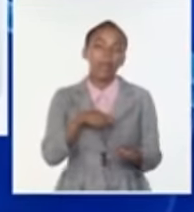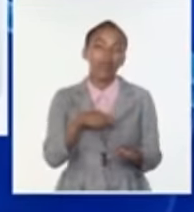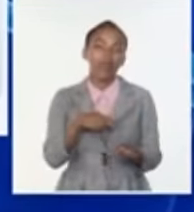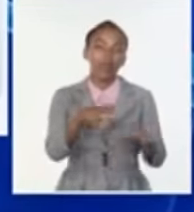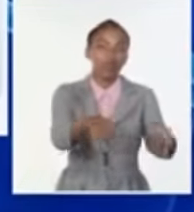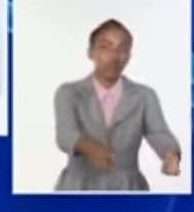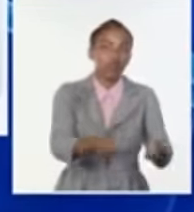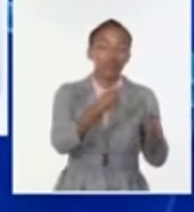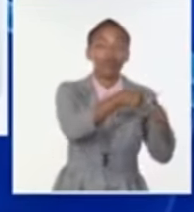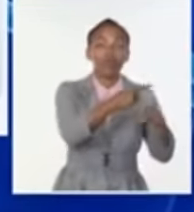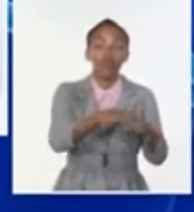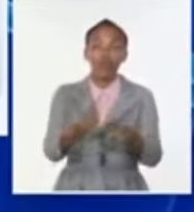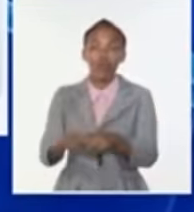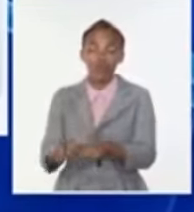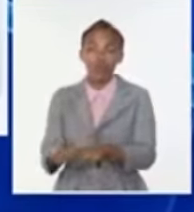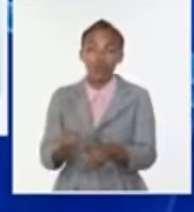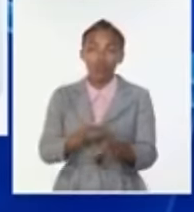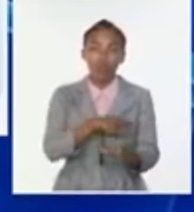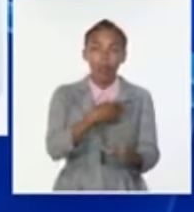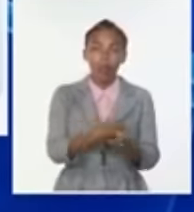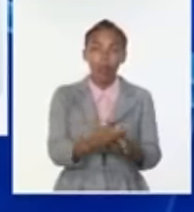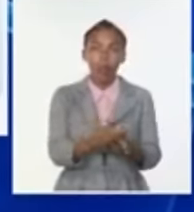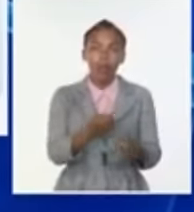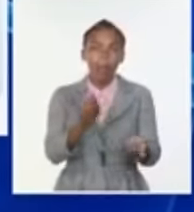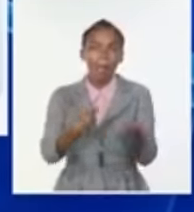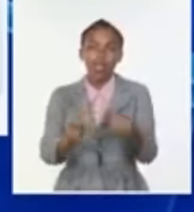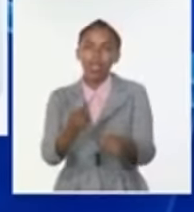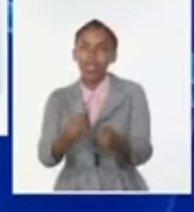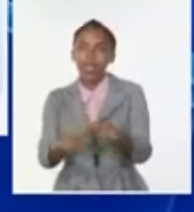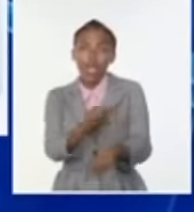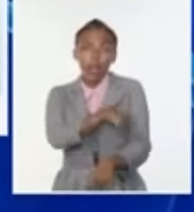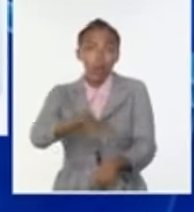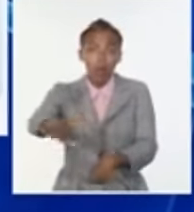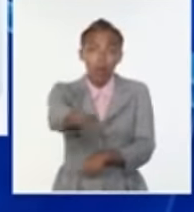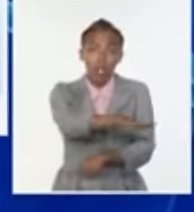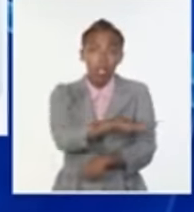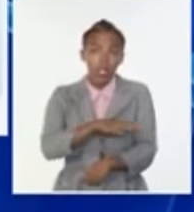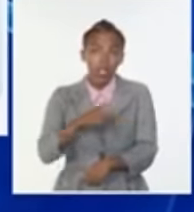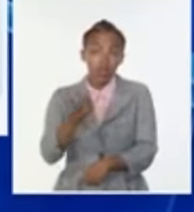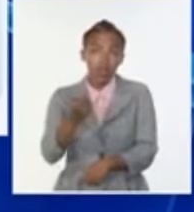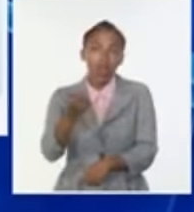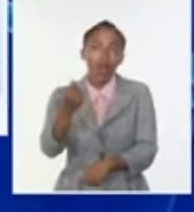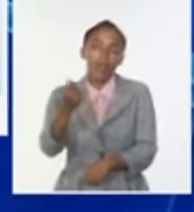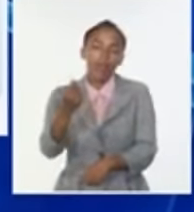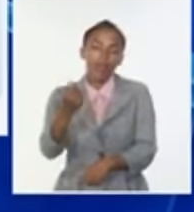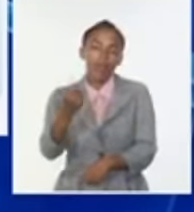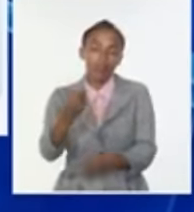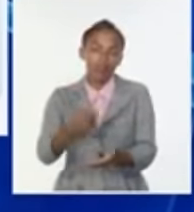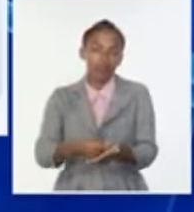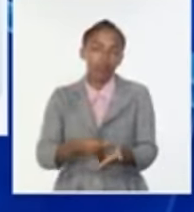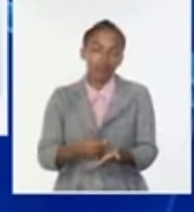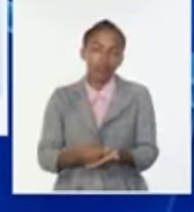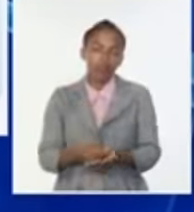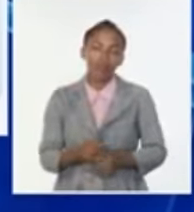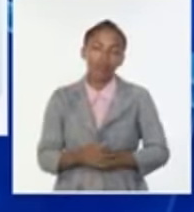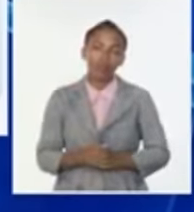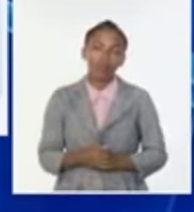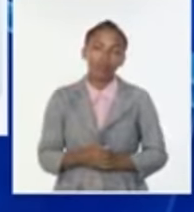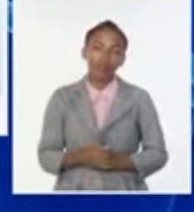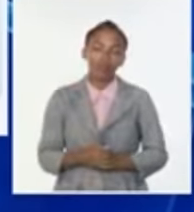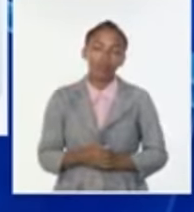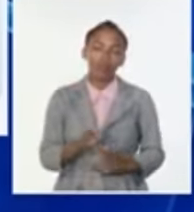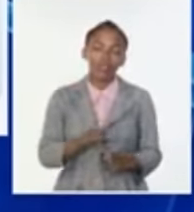venderla más cara, la hemos vendido al pueblo y a los precios establecidos. Se han retirado